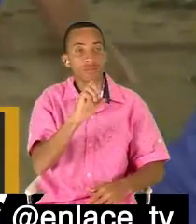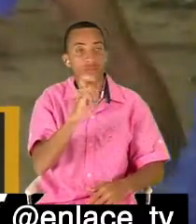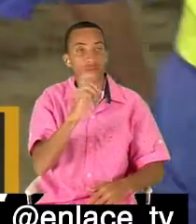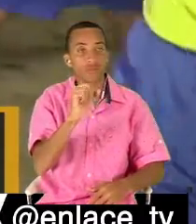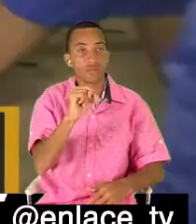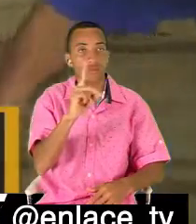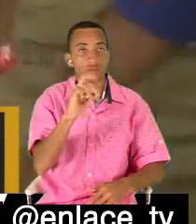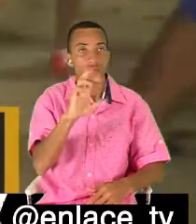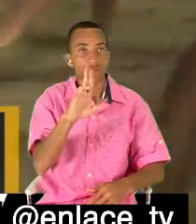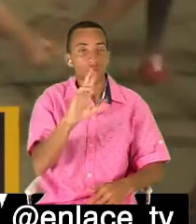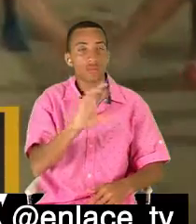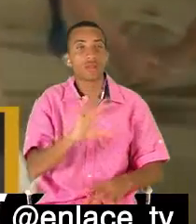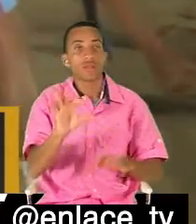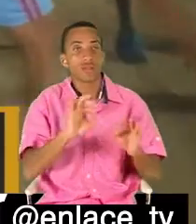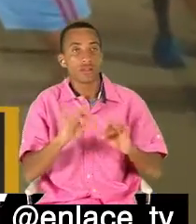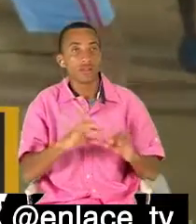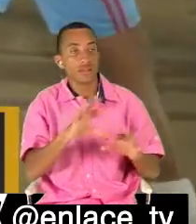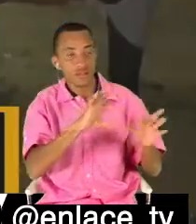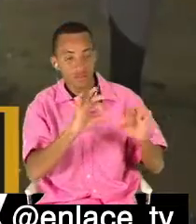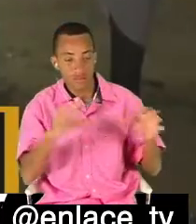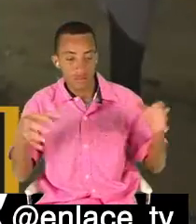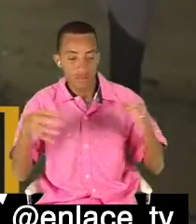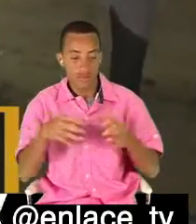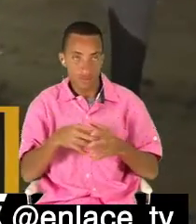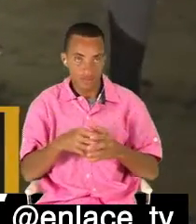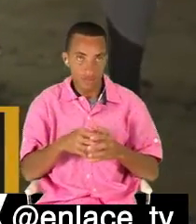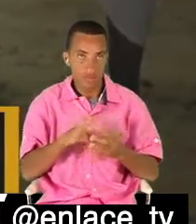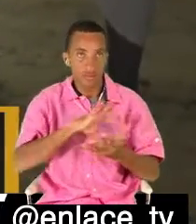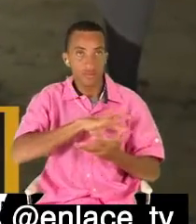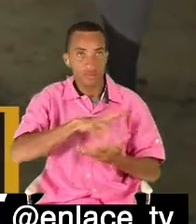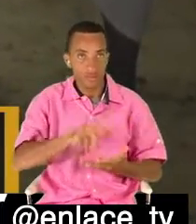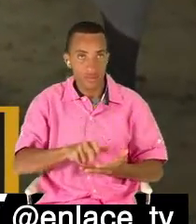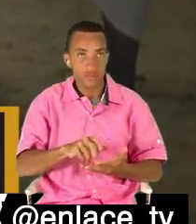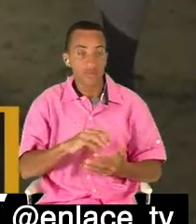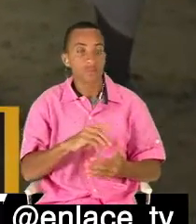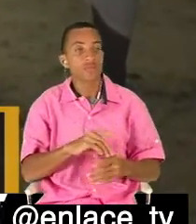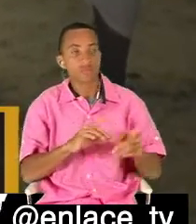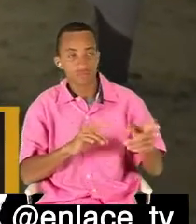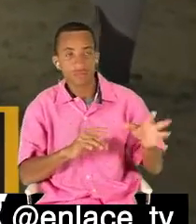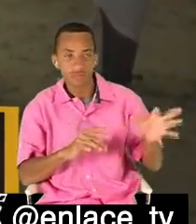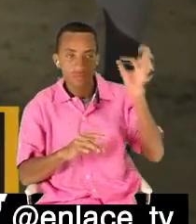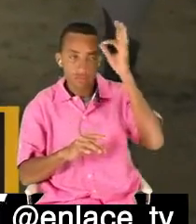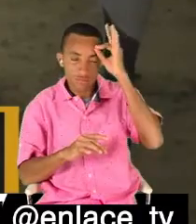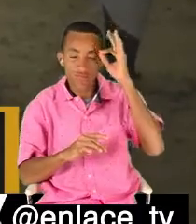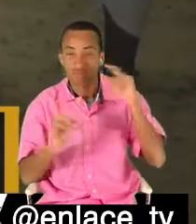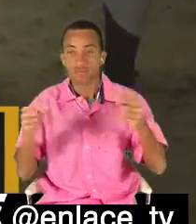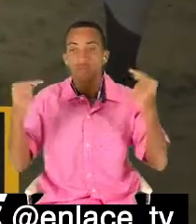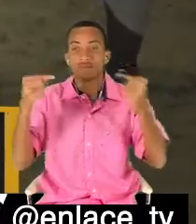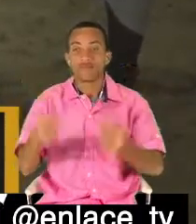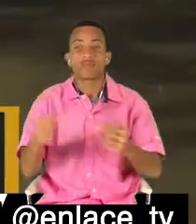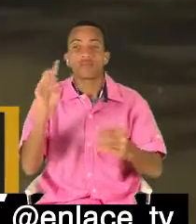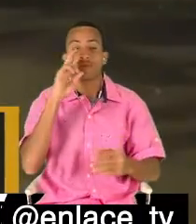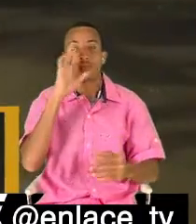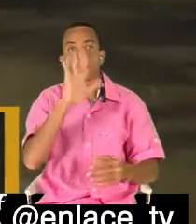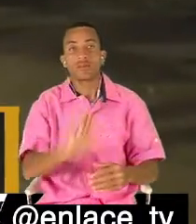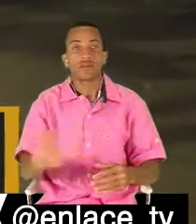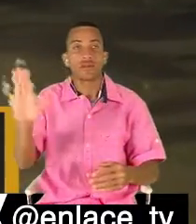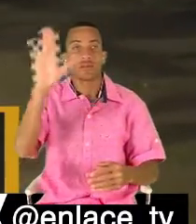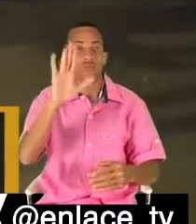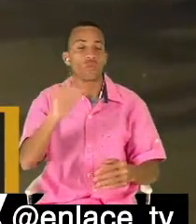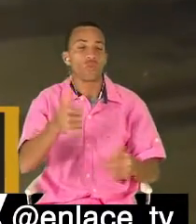técnico de Selección Santander, nos ha llevado niñas a Selección Santander, nos tiene en cuenta los torneos departamentales que avala la liga, y entonces eso a ella le ha servido